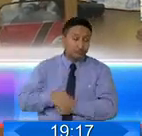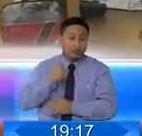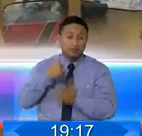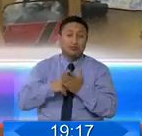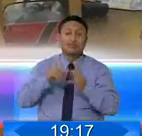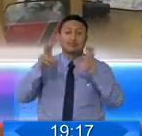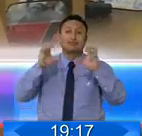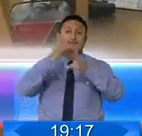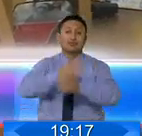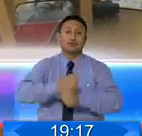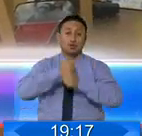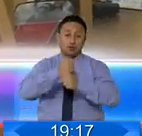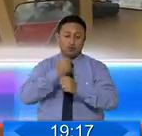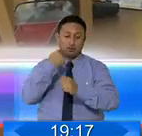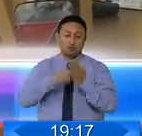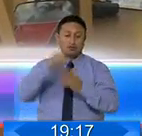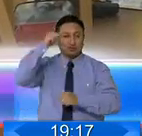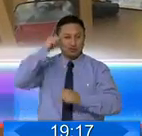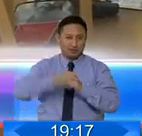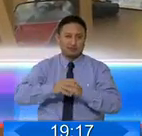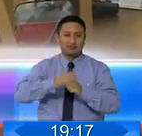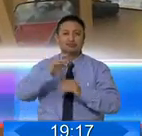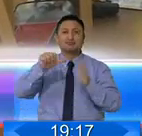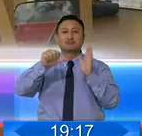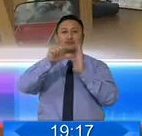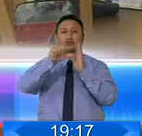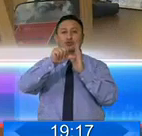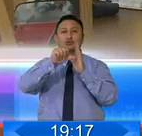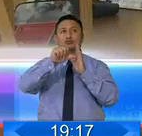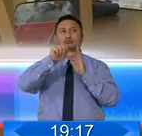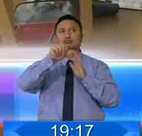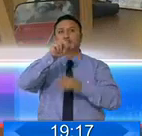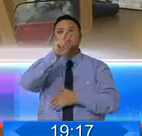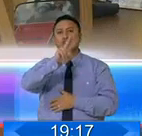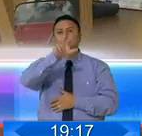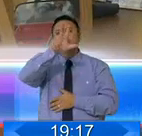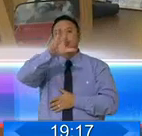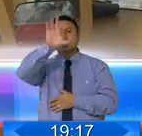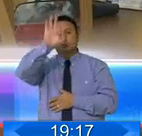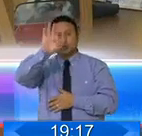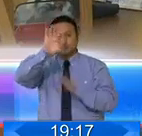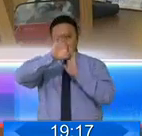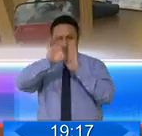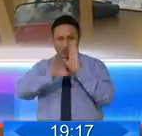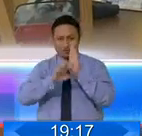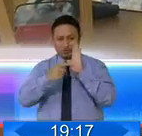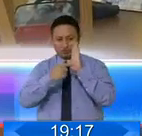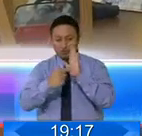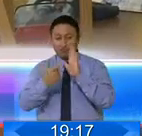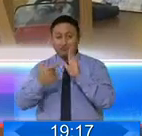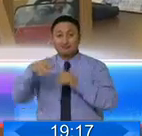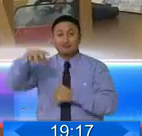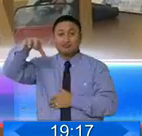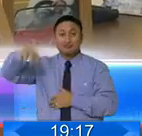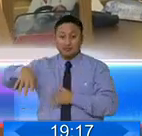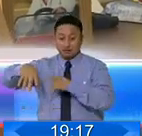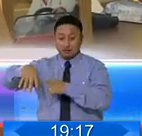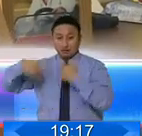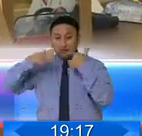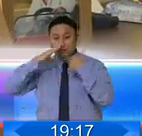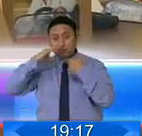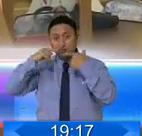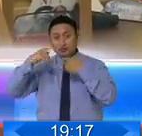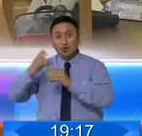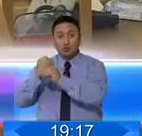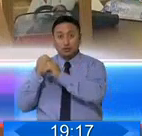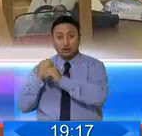seguridad. Hay que recordar el artículo 239 de la Constitución de la República, donde establece que el Estado deberá velar en la seguridad y